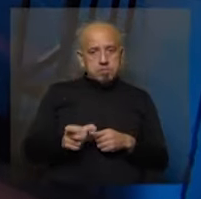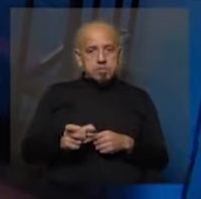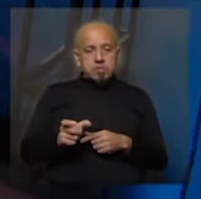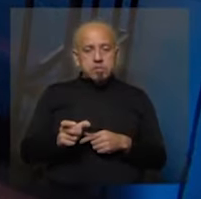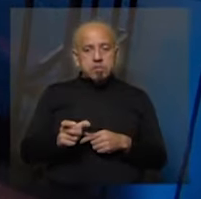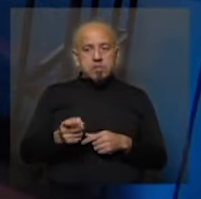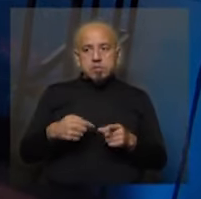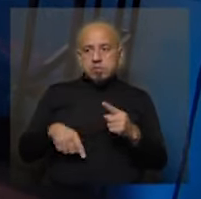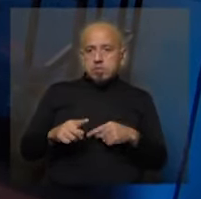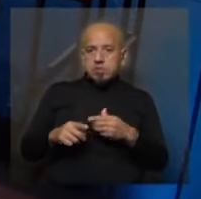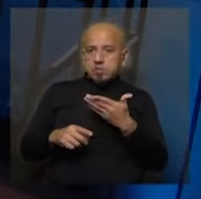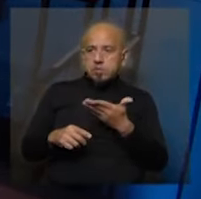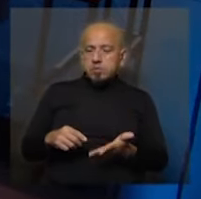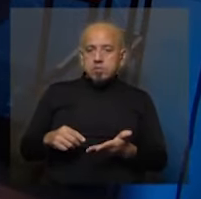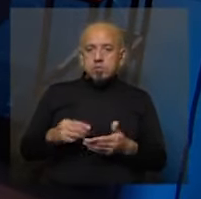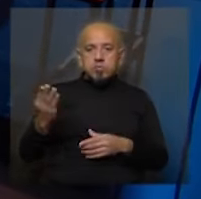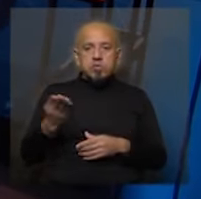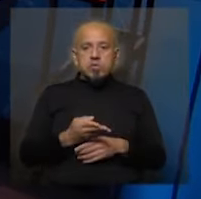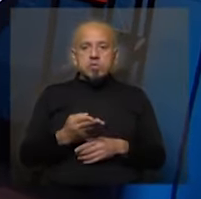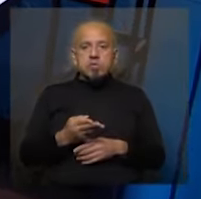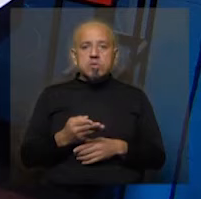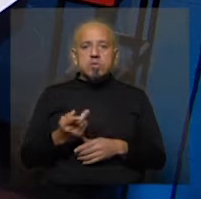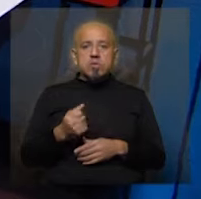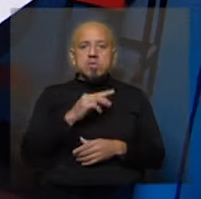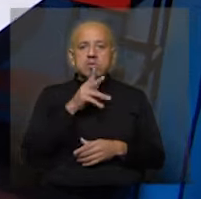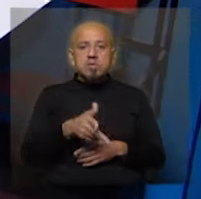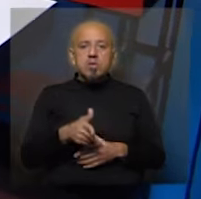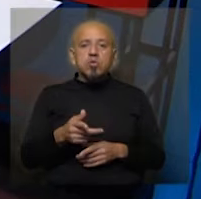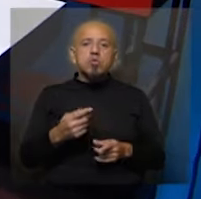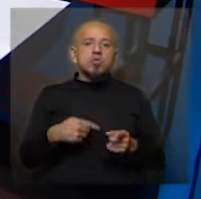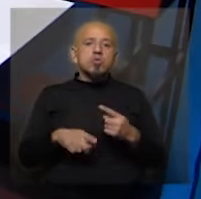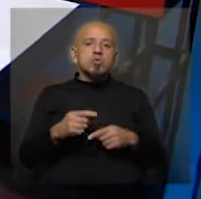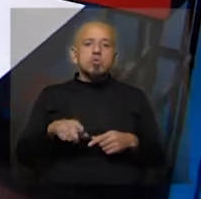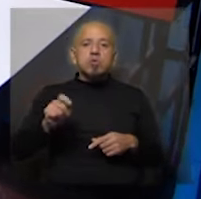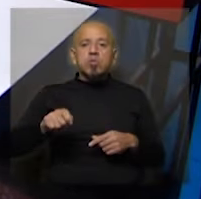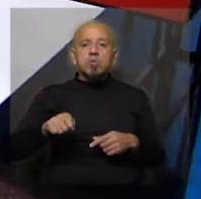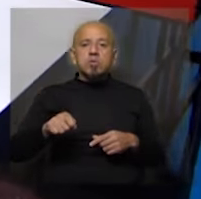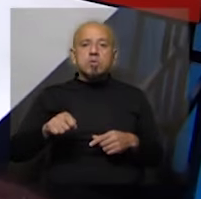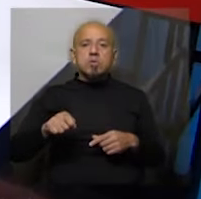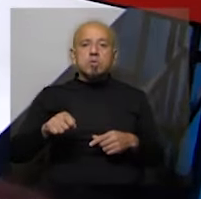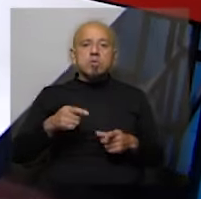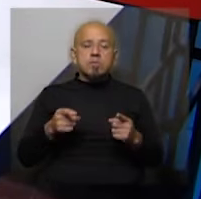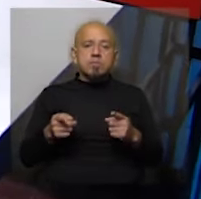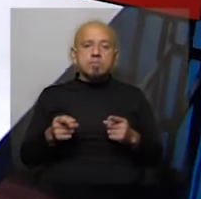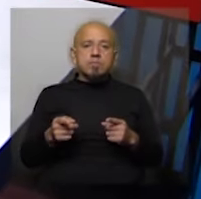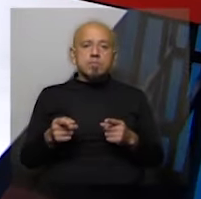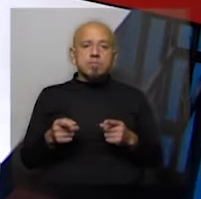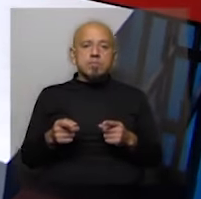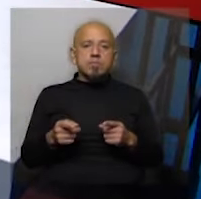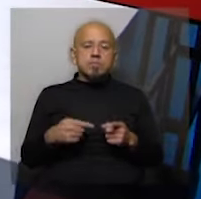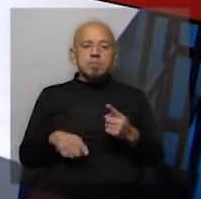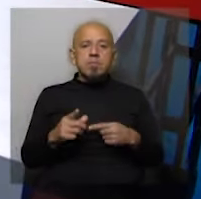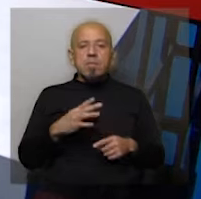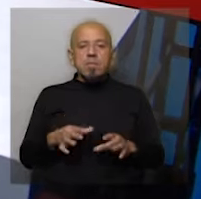María le decía pero un gran porcentaje de las víctimas tienen hijos entonces el juez qué va a hacer sigue que este